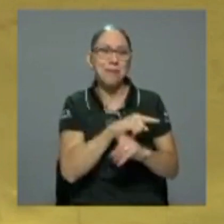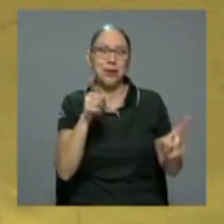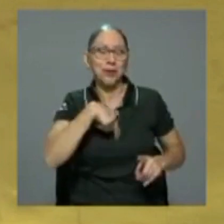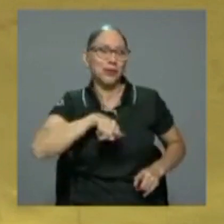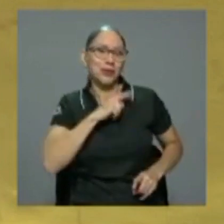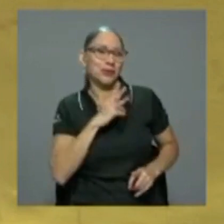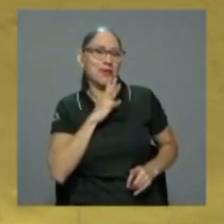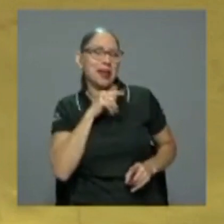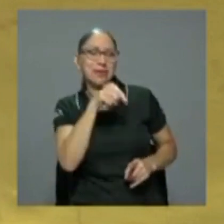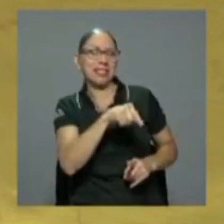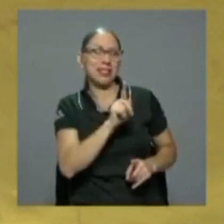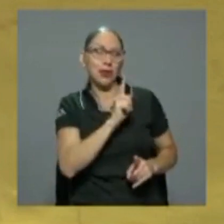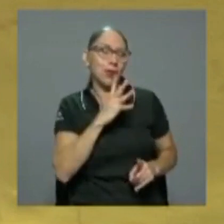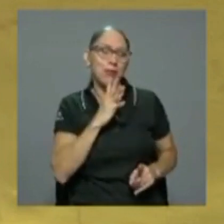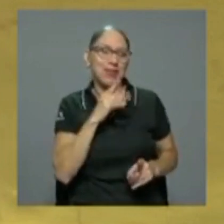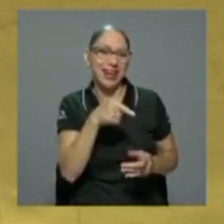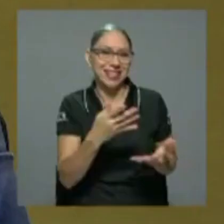eso.